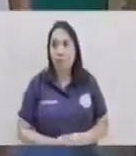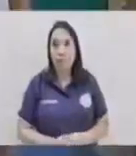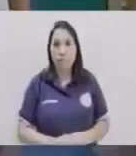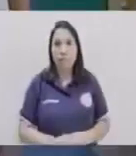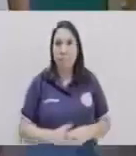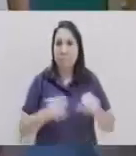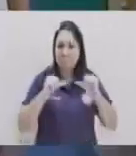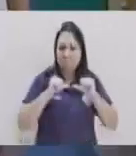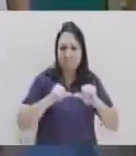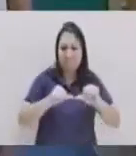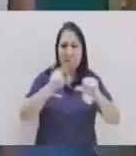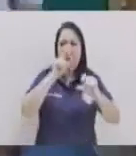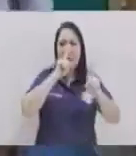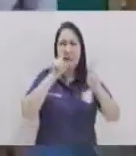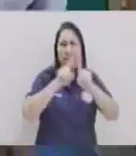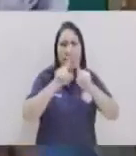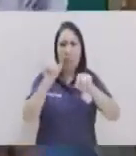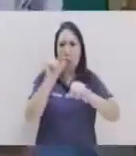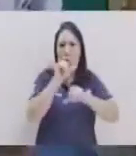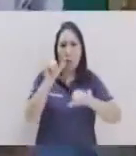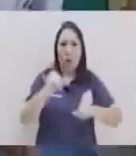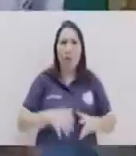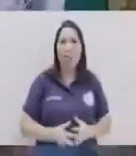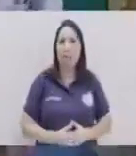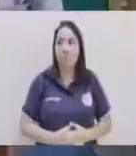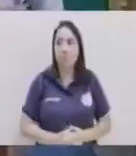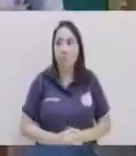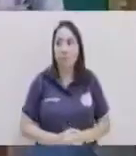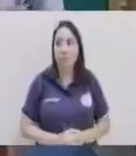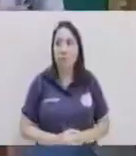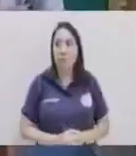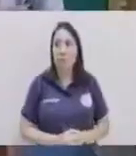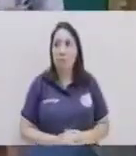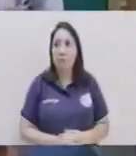Y sigue el mismo procedimiento. Ok.